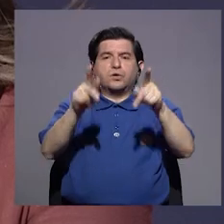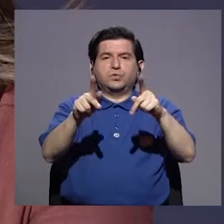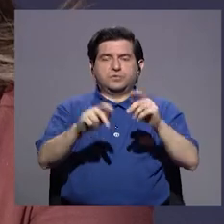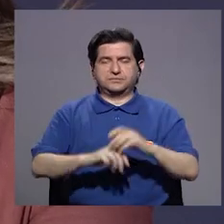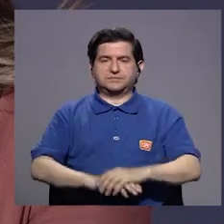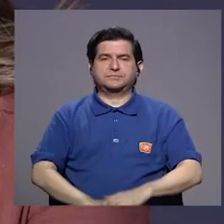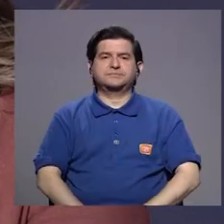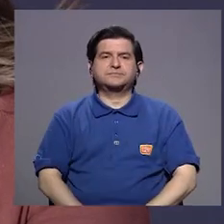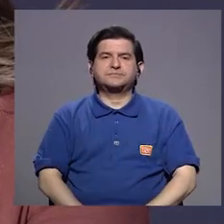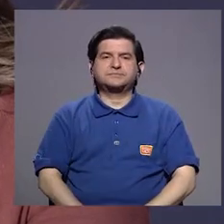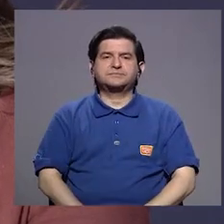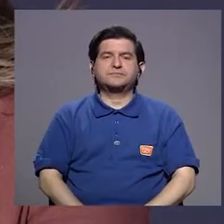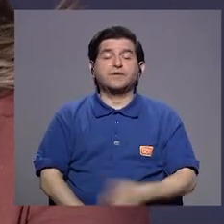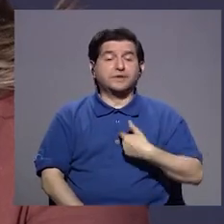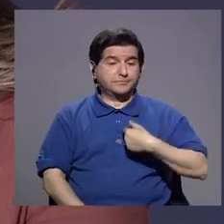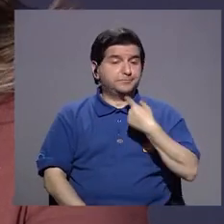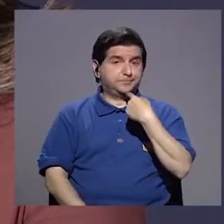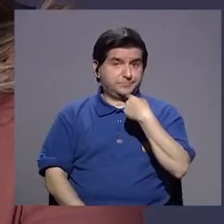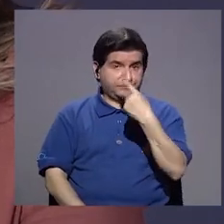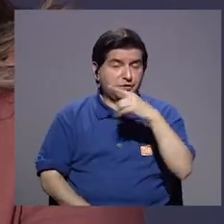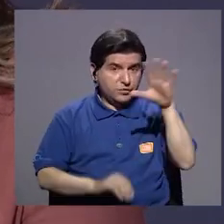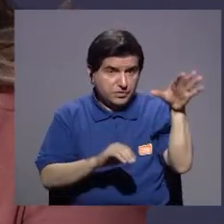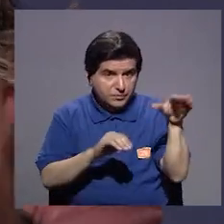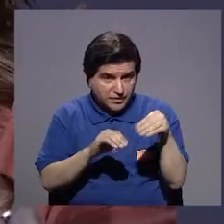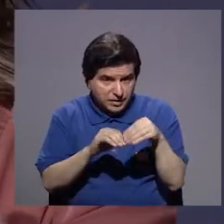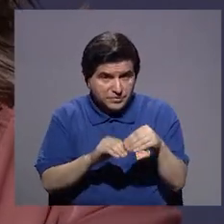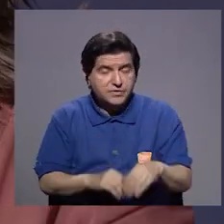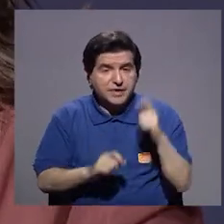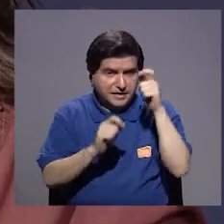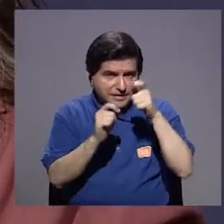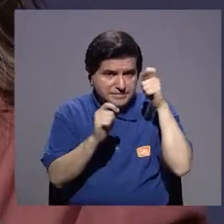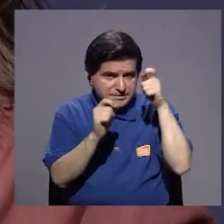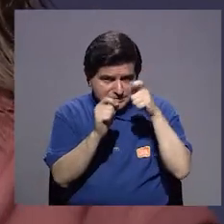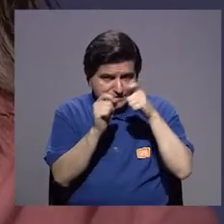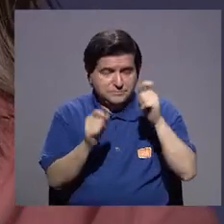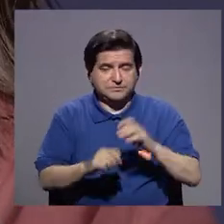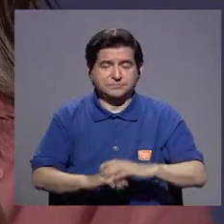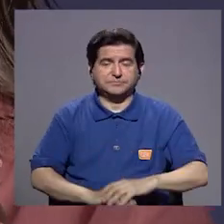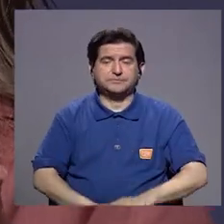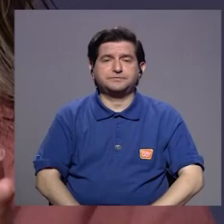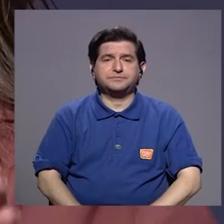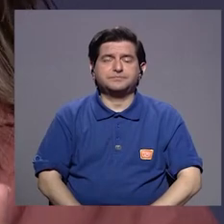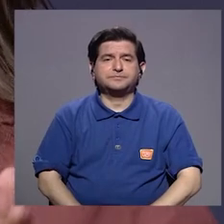oportunidad. Debo decir, para acotar y precisar, que